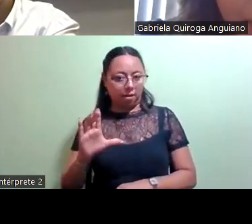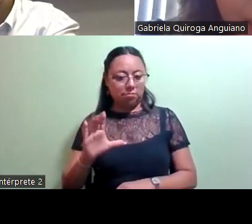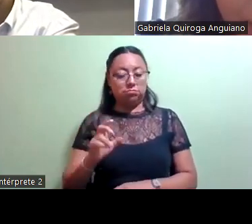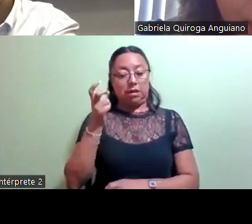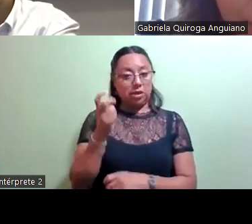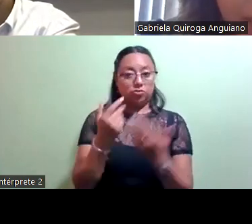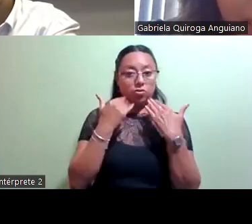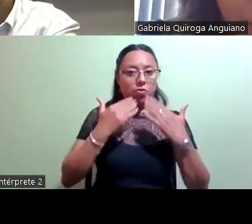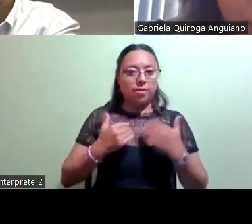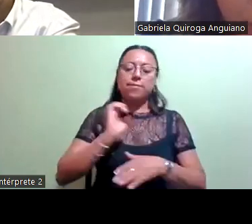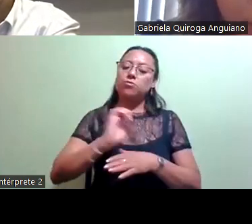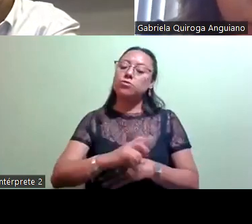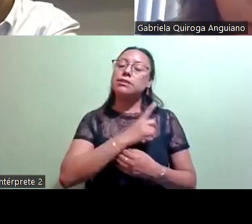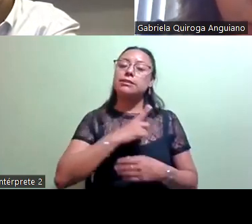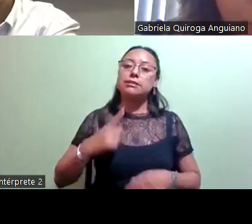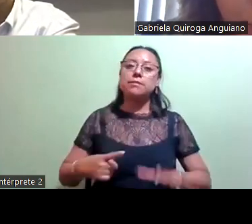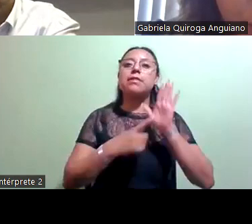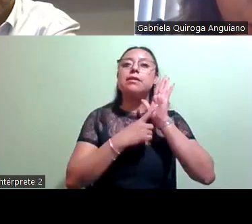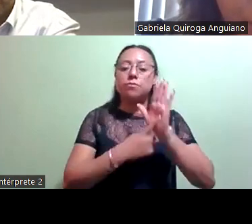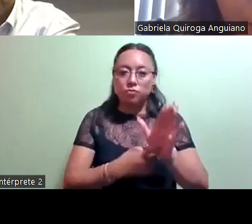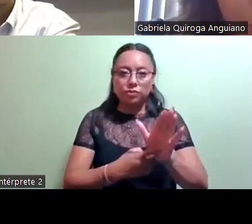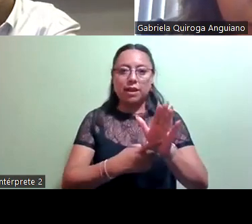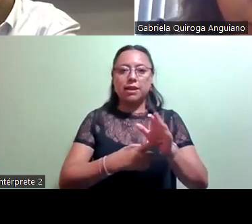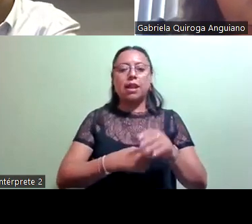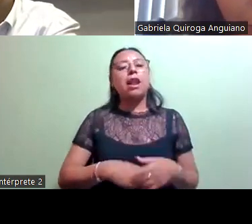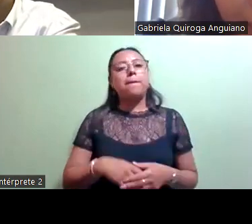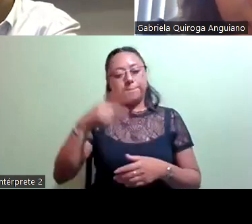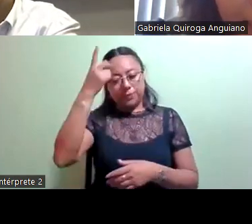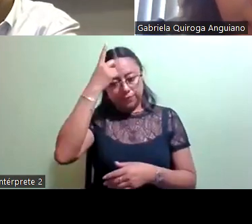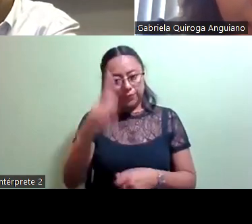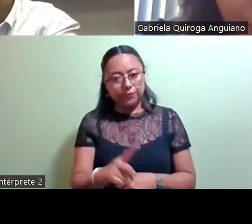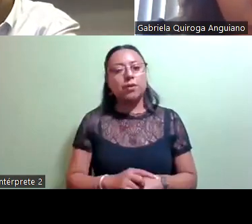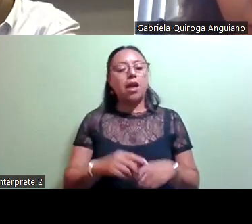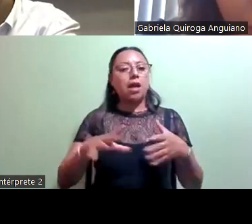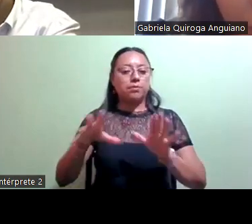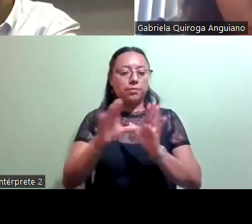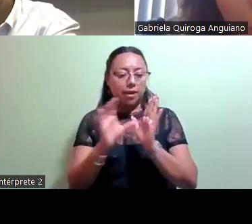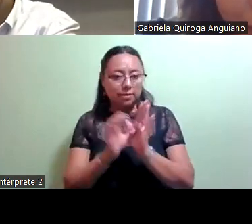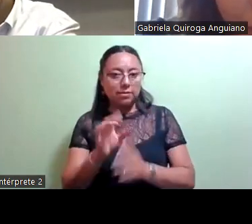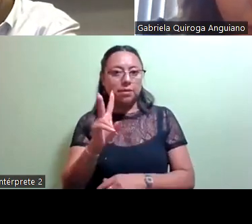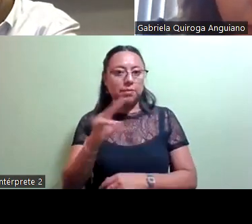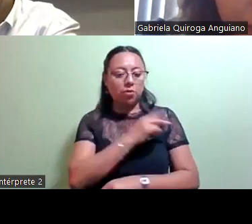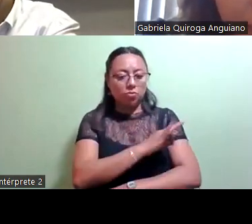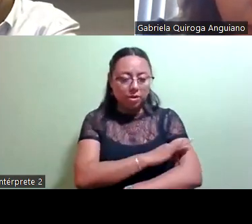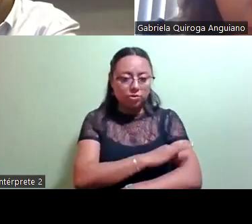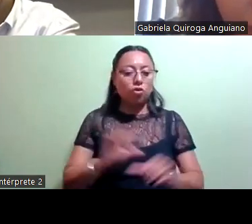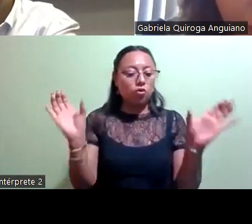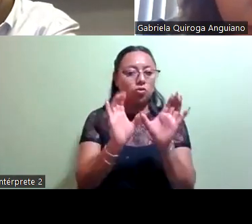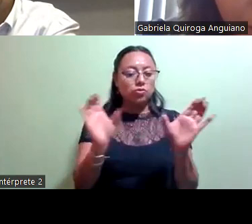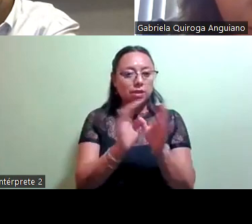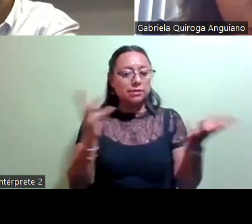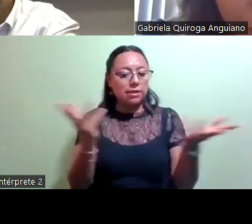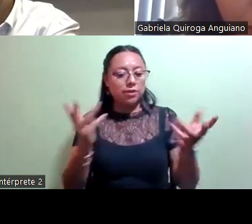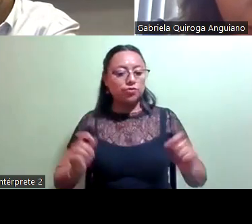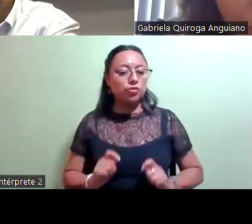la propiedad mediante los documentos de adopción, factura de compra, cartilla de vacunación, una constancia de hechos